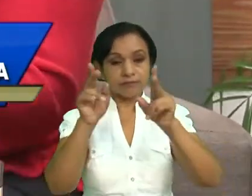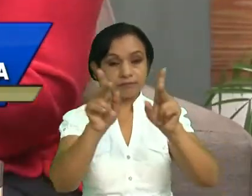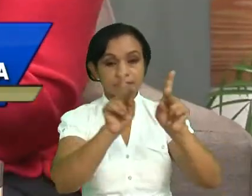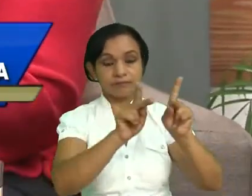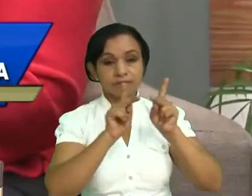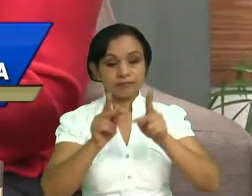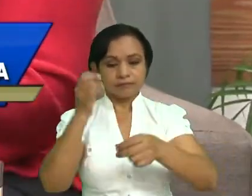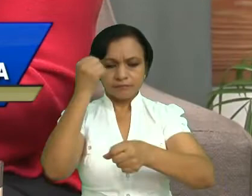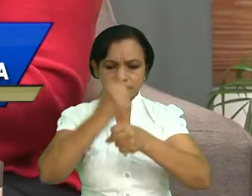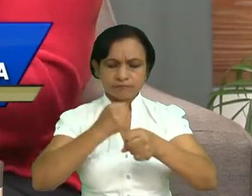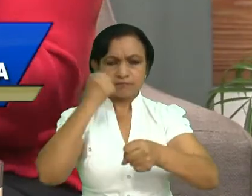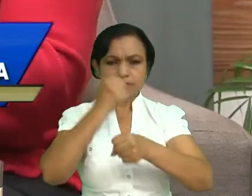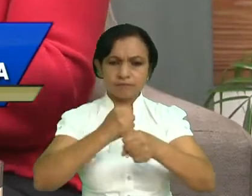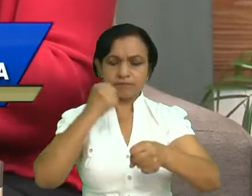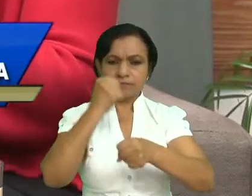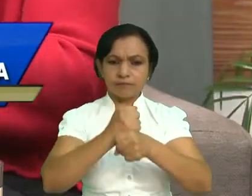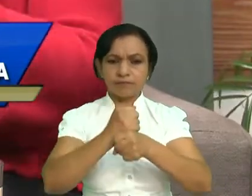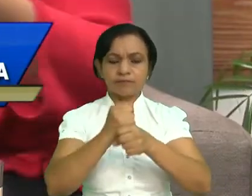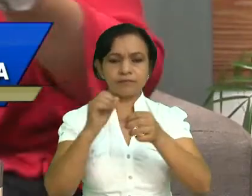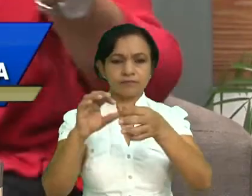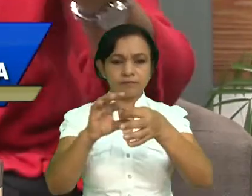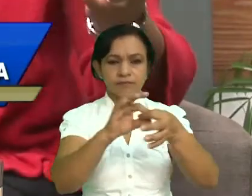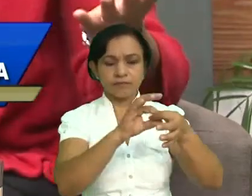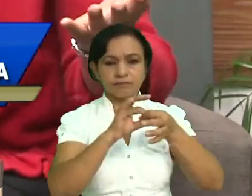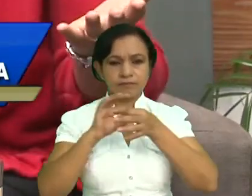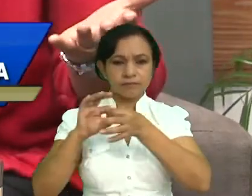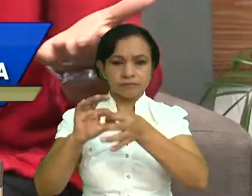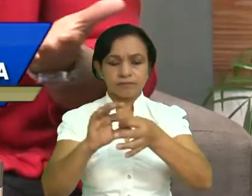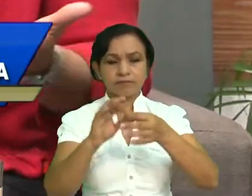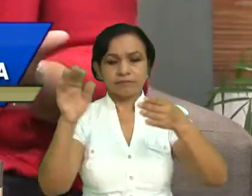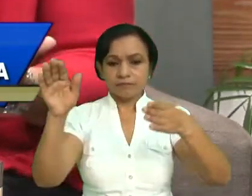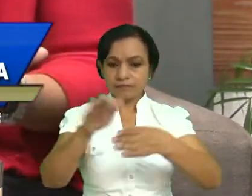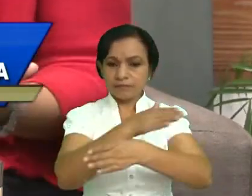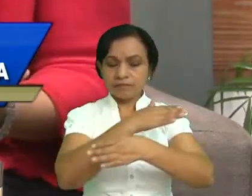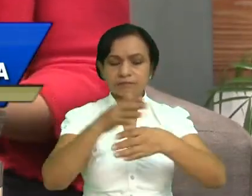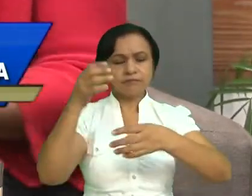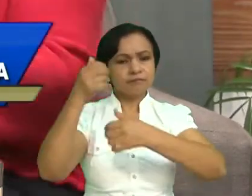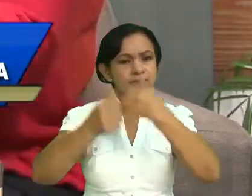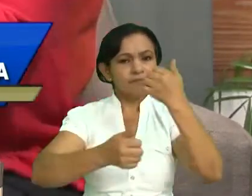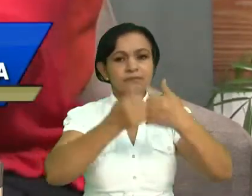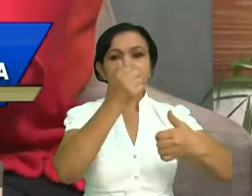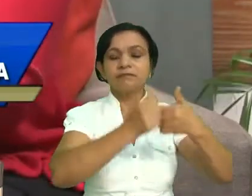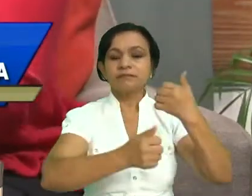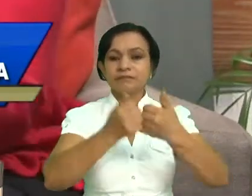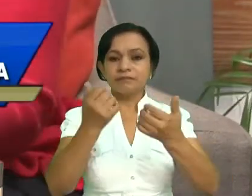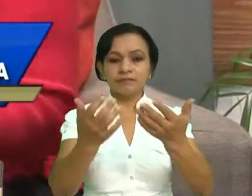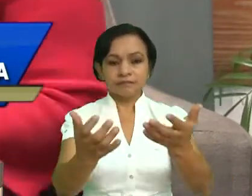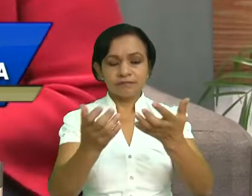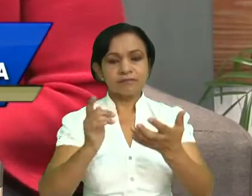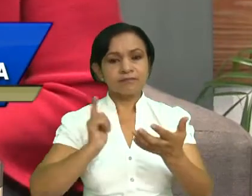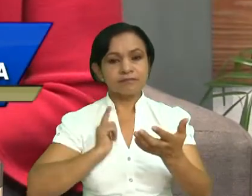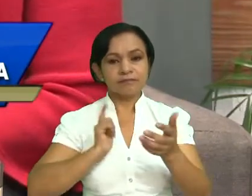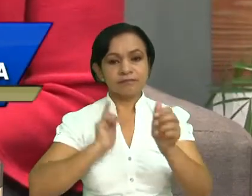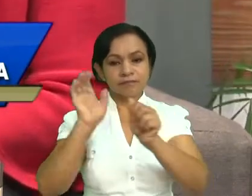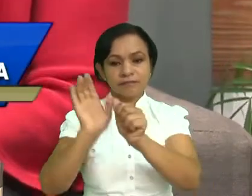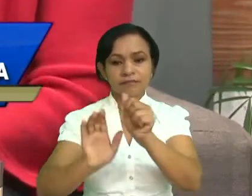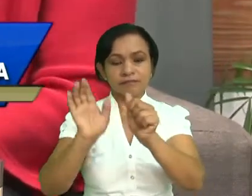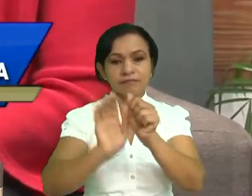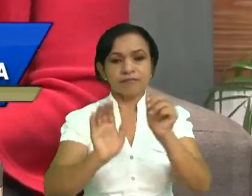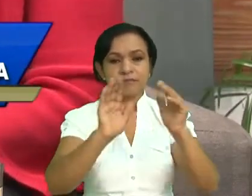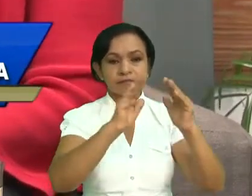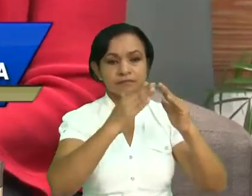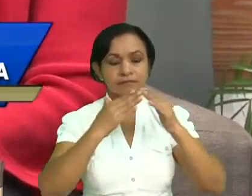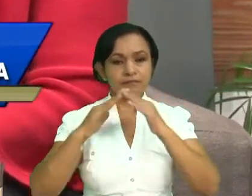y que trabajando articulado con la comunidad nos damos cuenta de las diferentes problemáticas que nosotros tenemos en cada uno de los barrios.